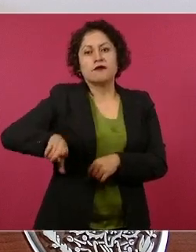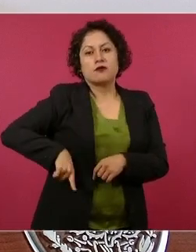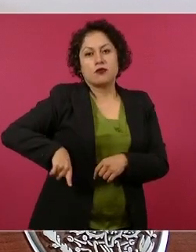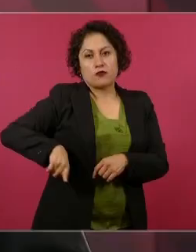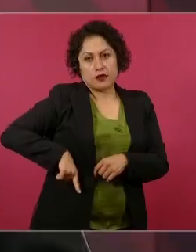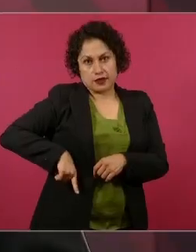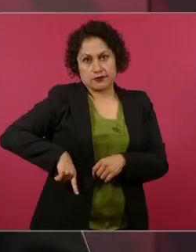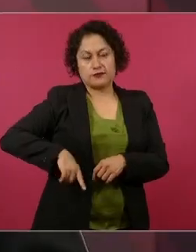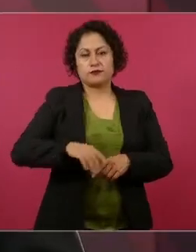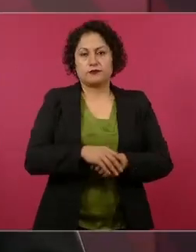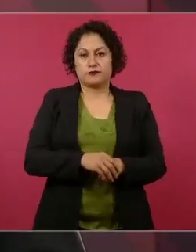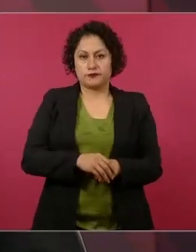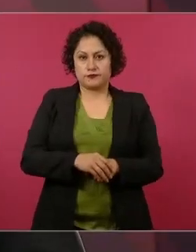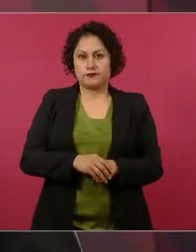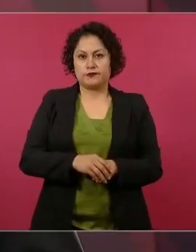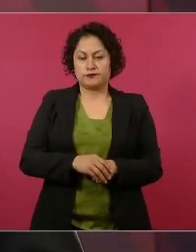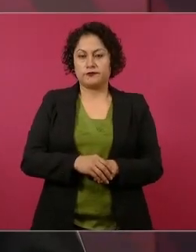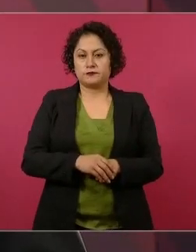Revisen,